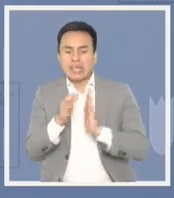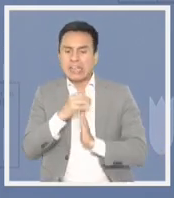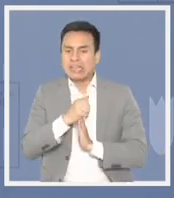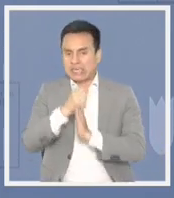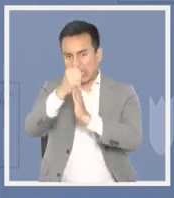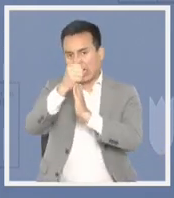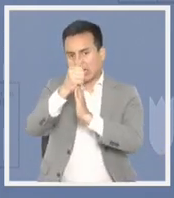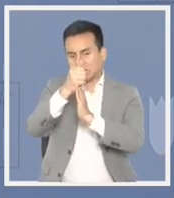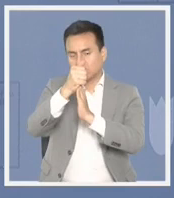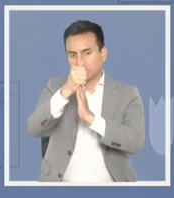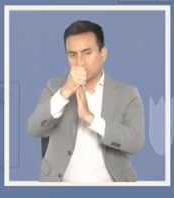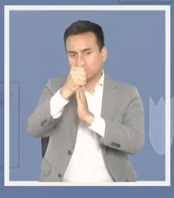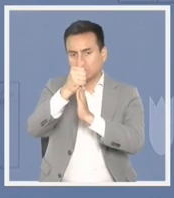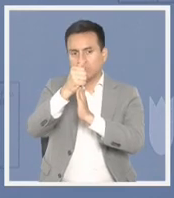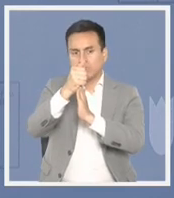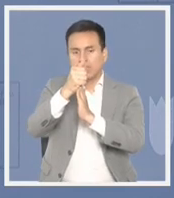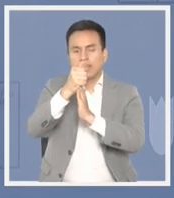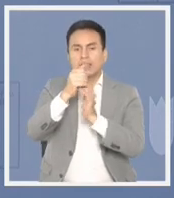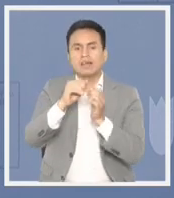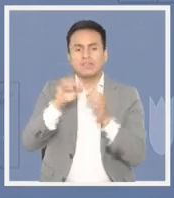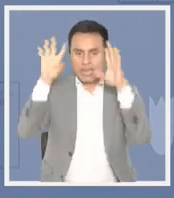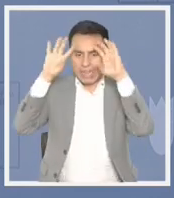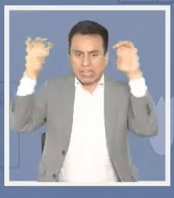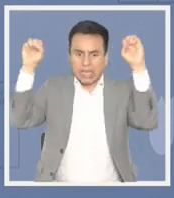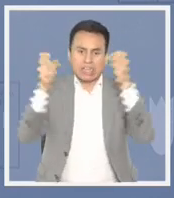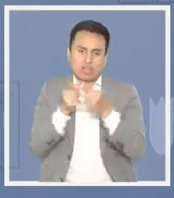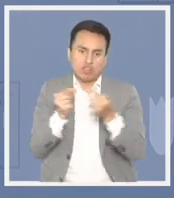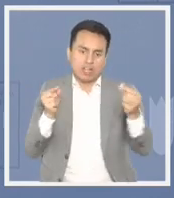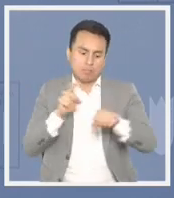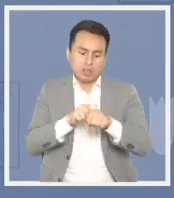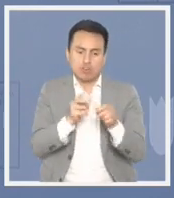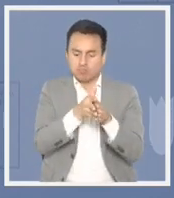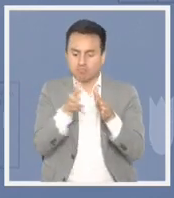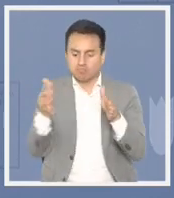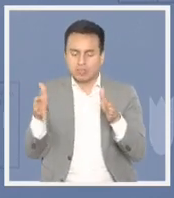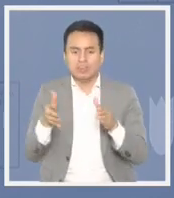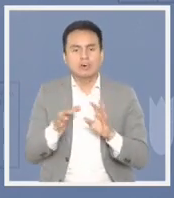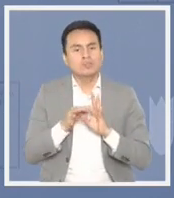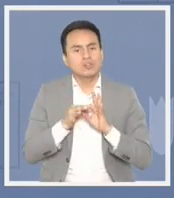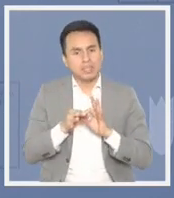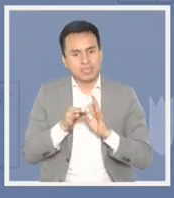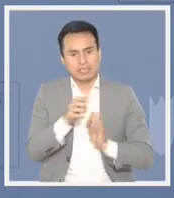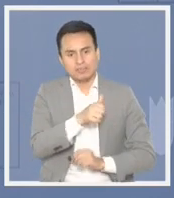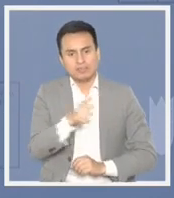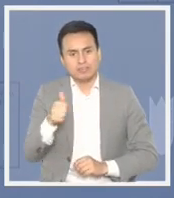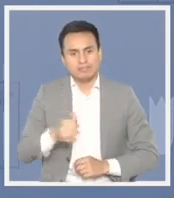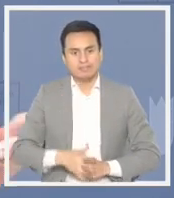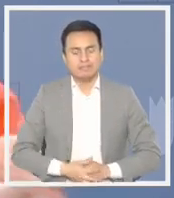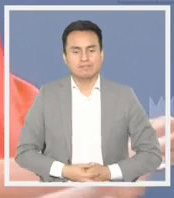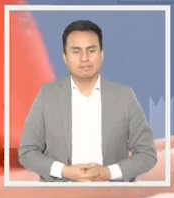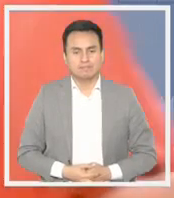liderar la Fiscalía Nacional en el periodo que se viene. Muchas gracias a todos.